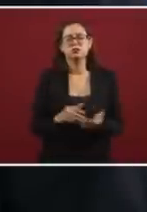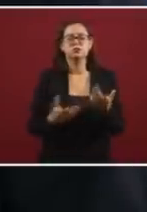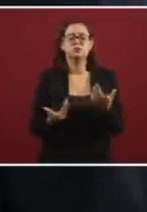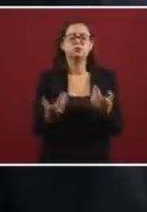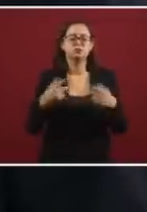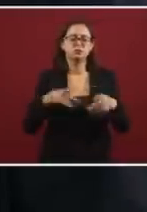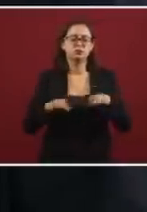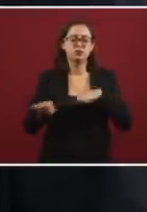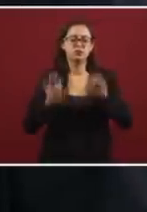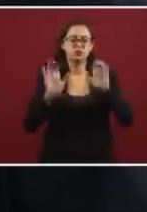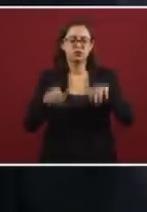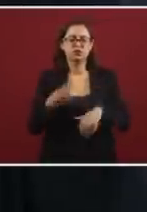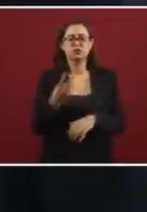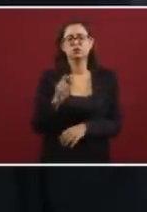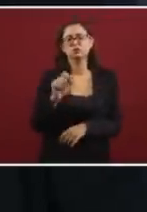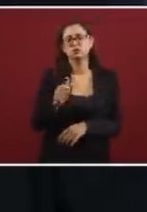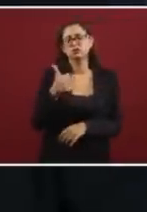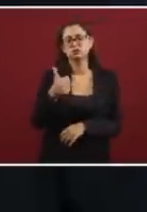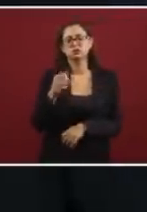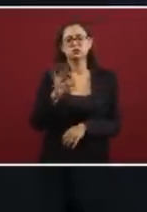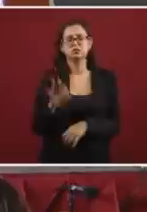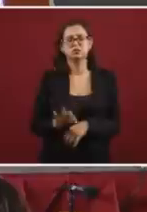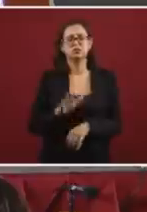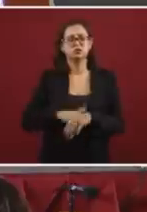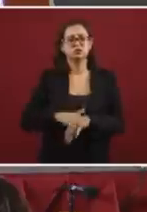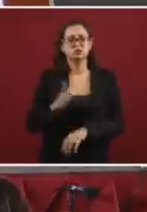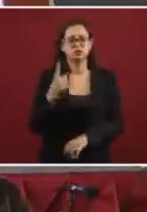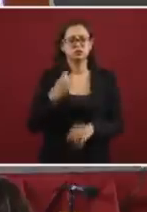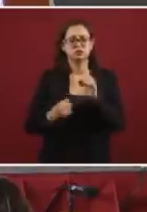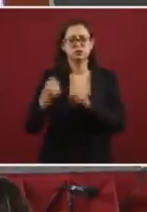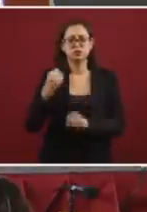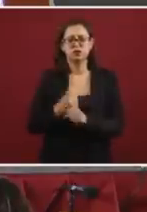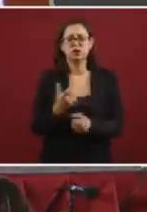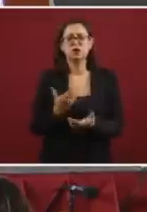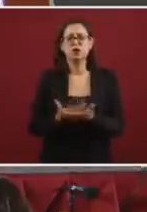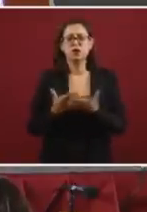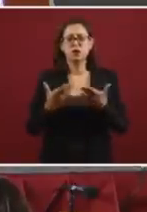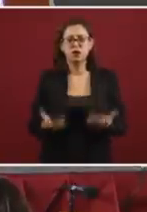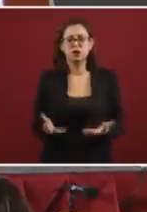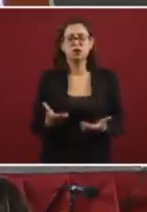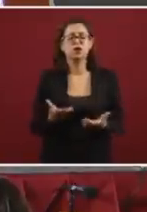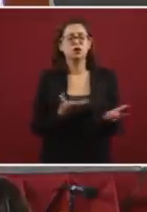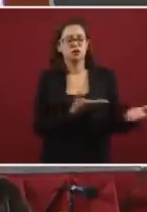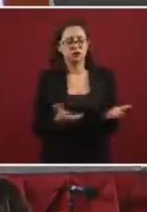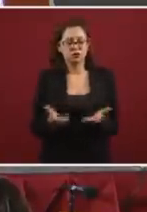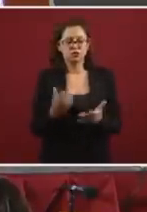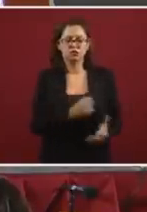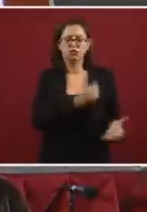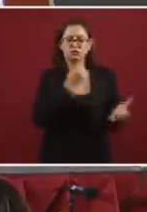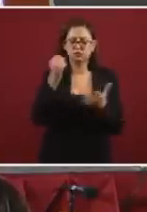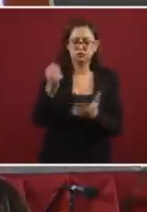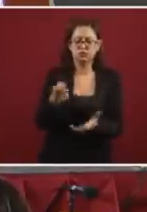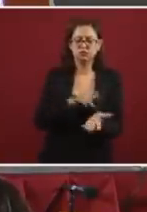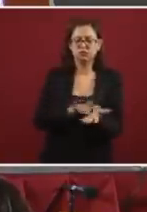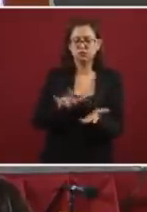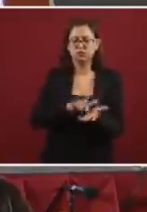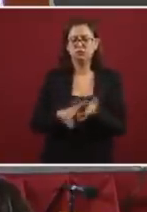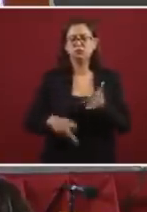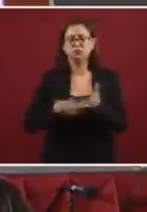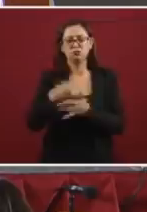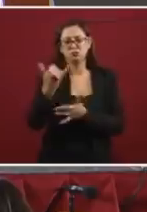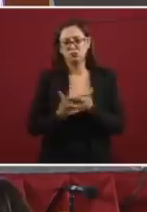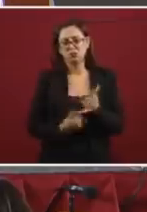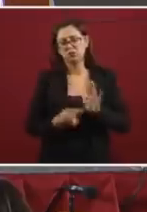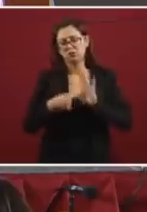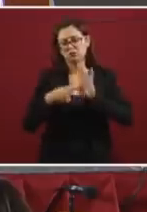6 más que en el 2018 a continuación los inversionistas darán a conocer este gran